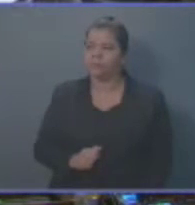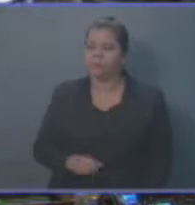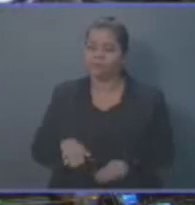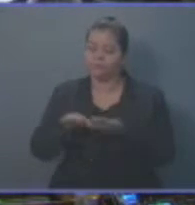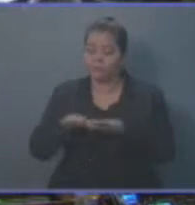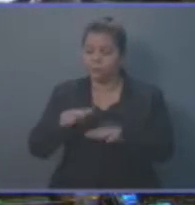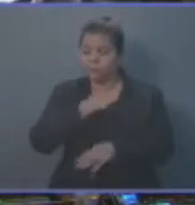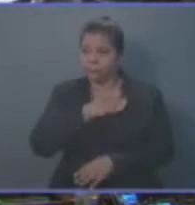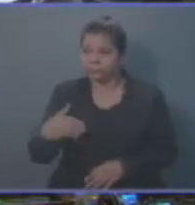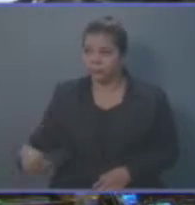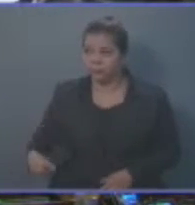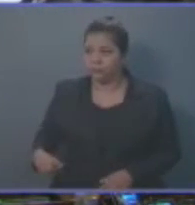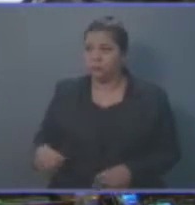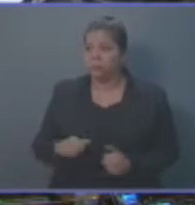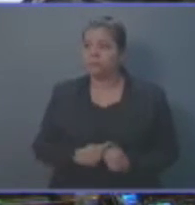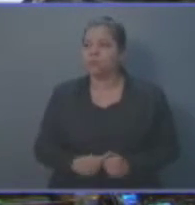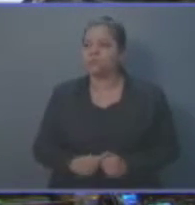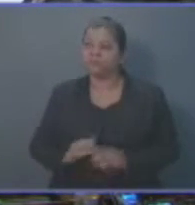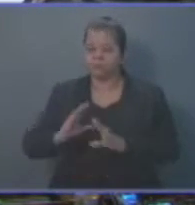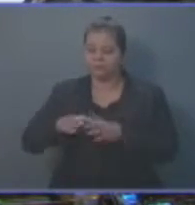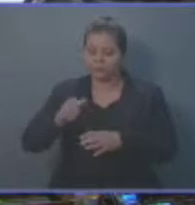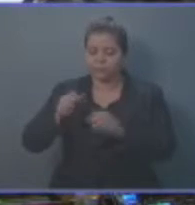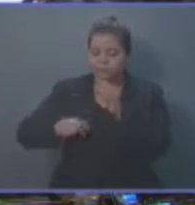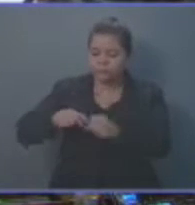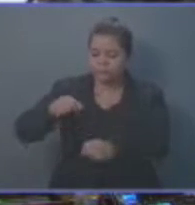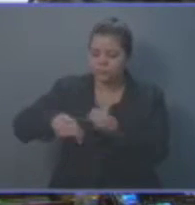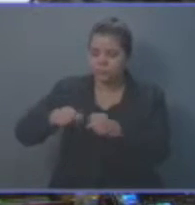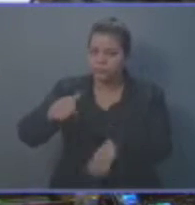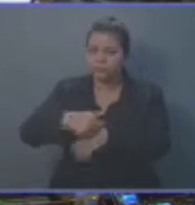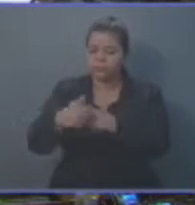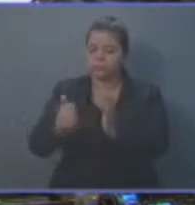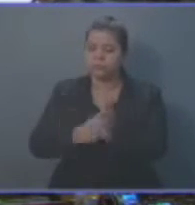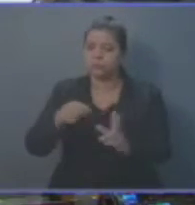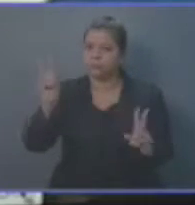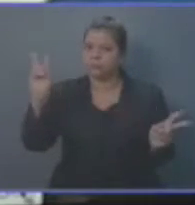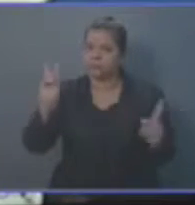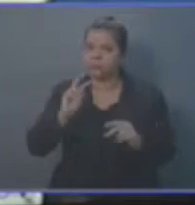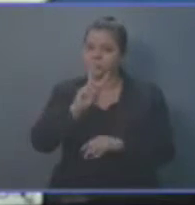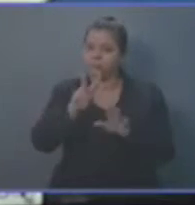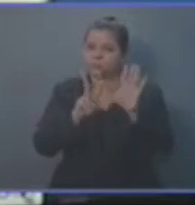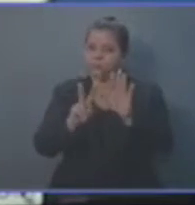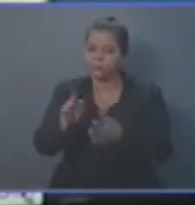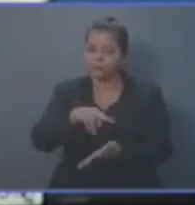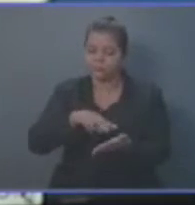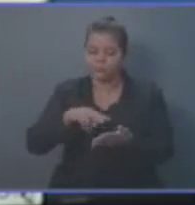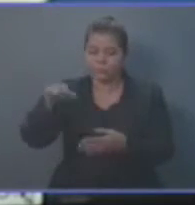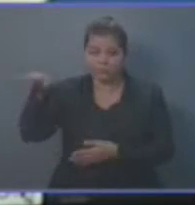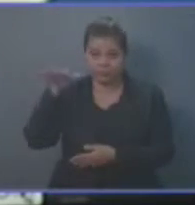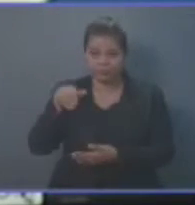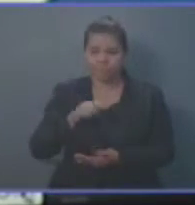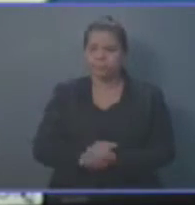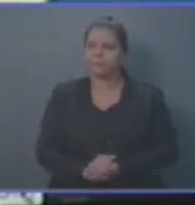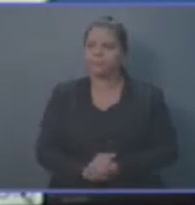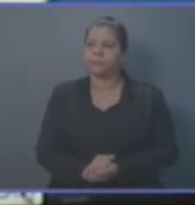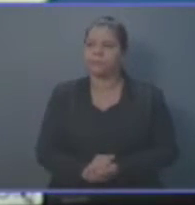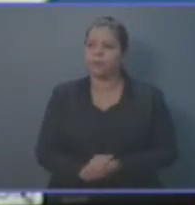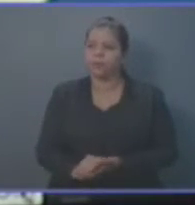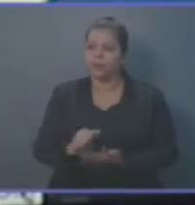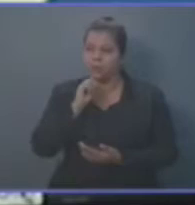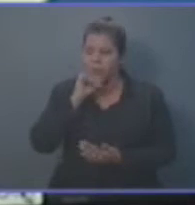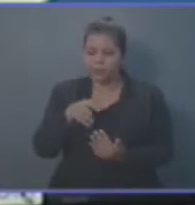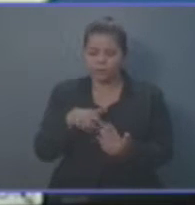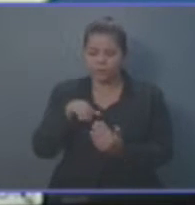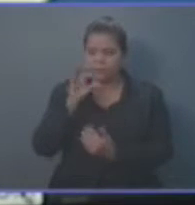Muchísimas gracias, presidente. Comisión Agropecuaria, Palacio Legislativo, San Salvador, 27 de marzo de 2019. Expediente